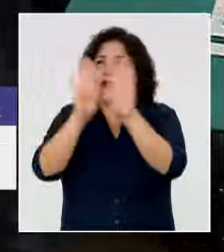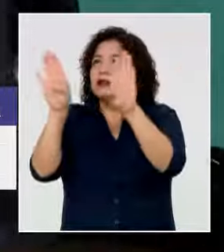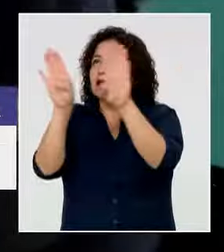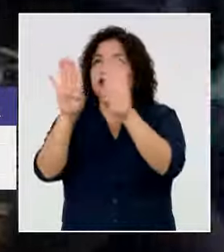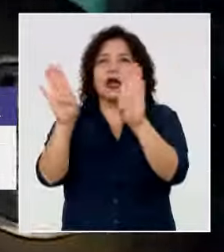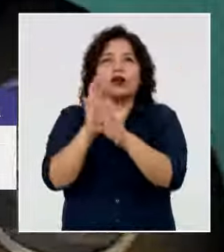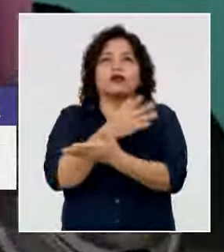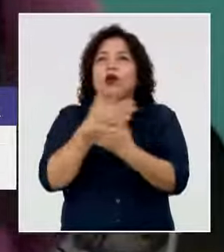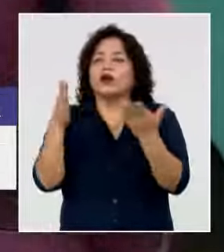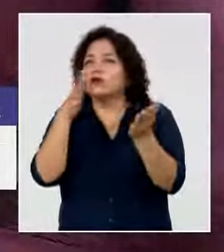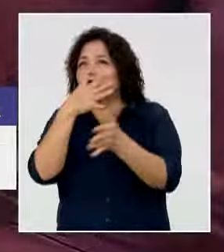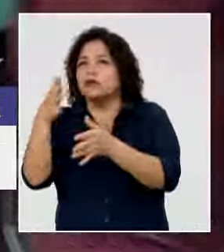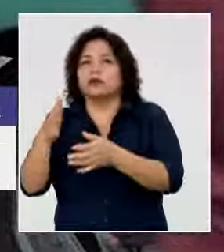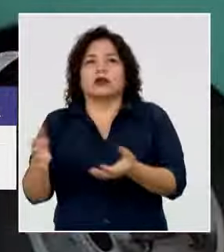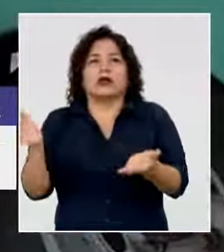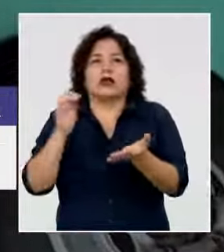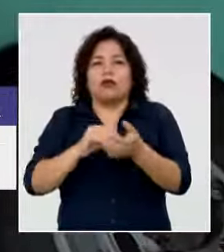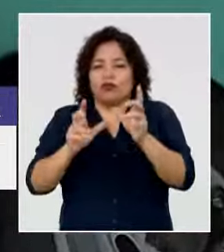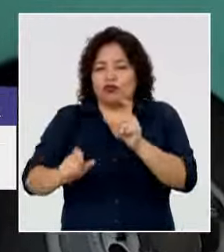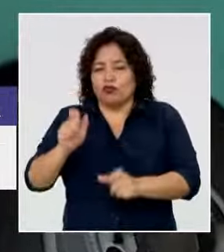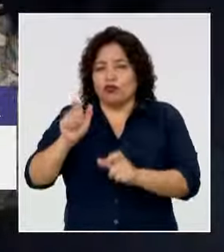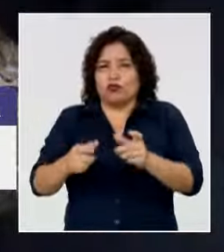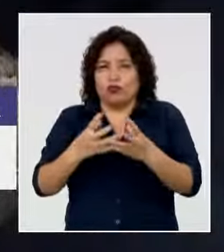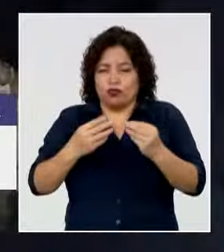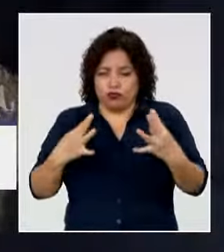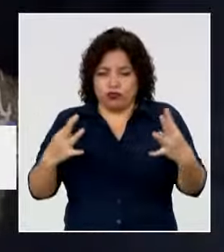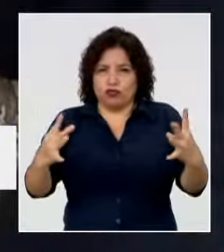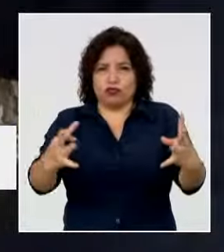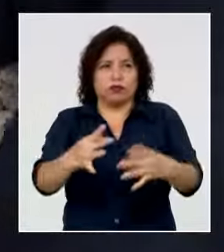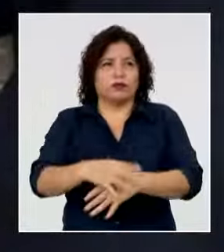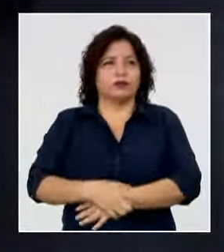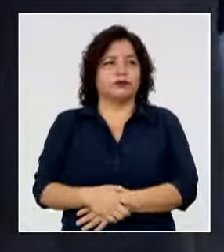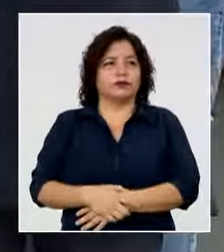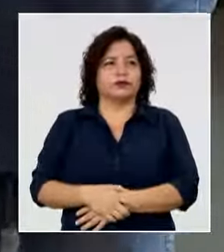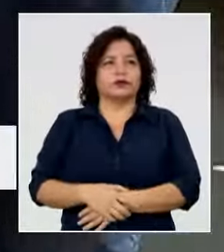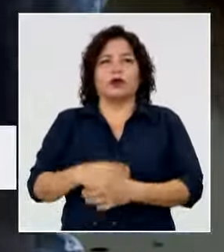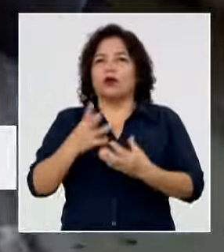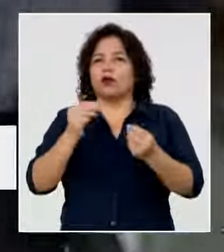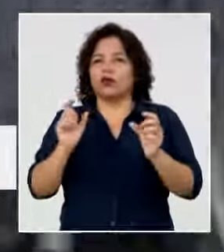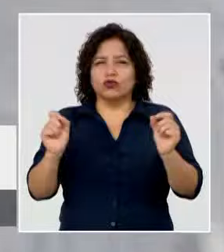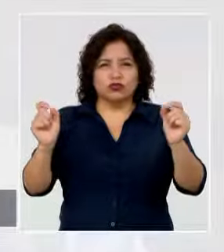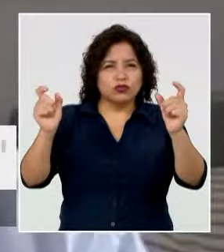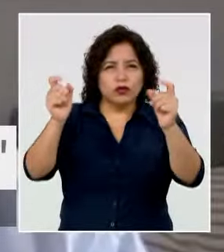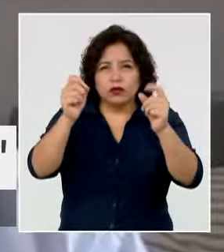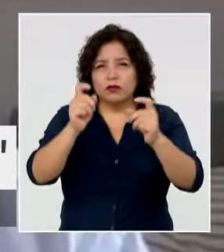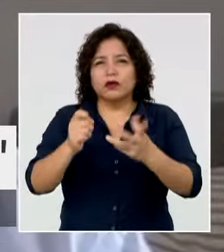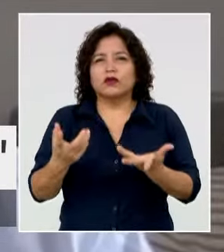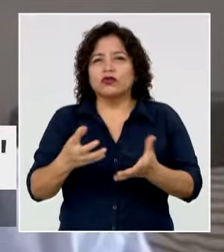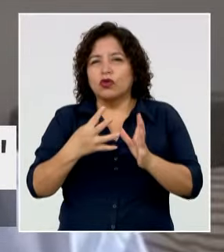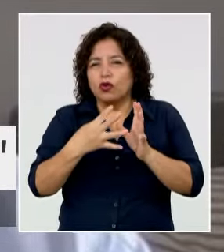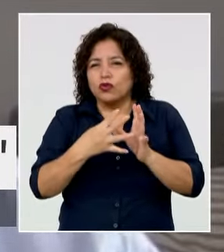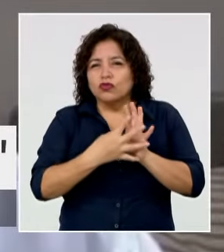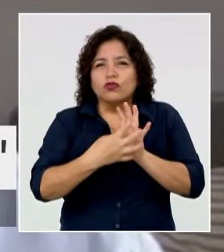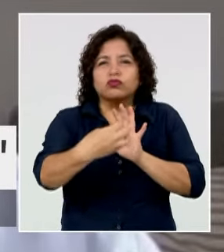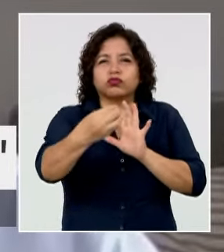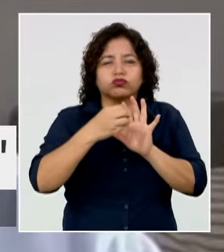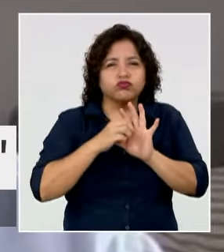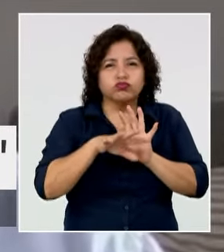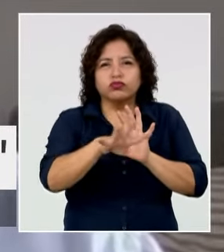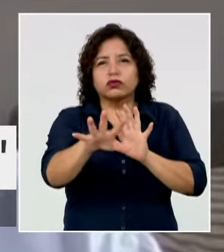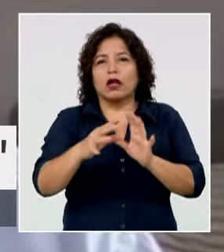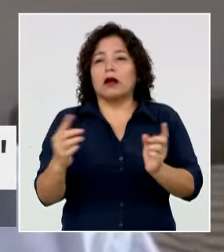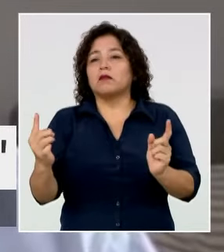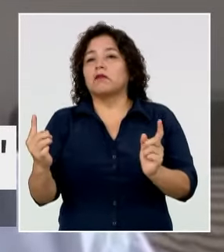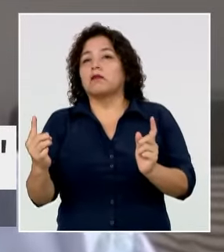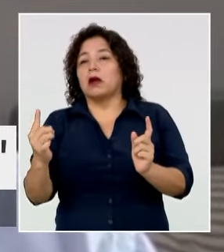veces con gran cantidad de personas alrededor. Diversos virus tienen mecanismos de transmisión que dependen de un contacto